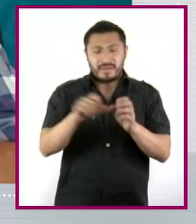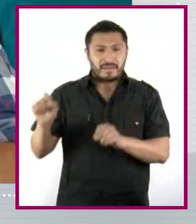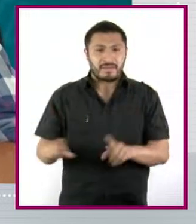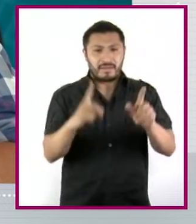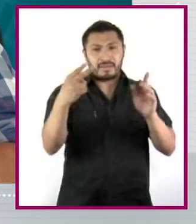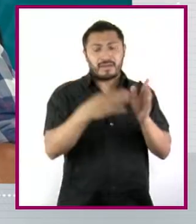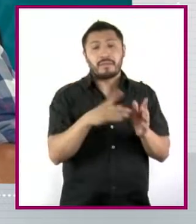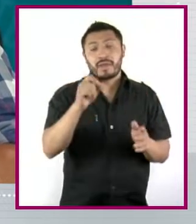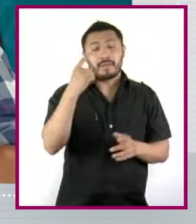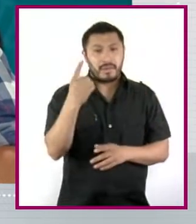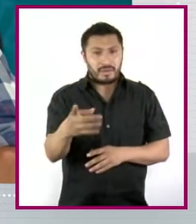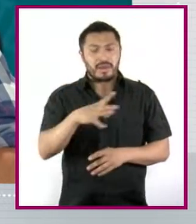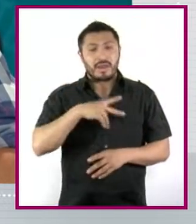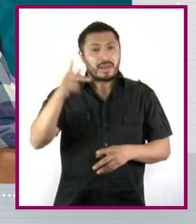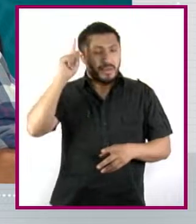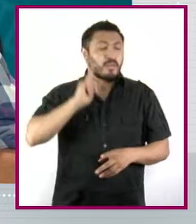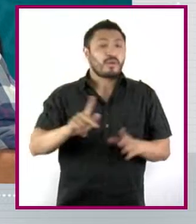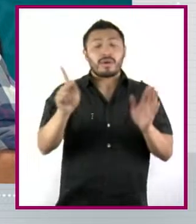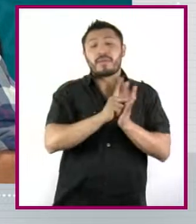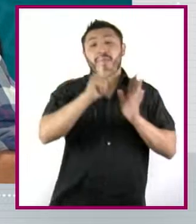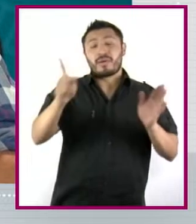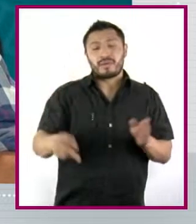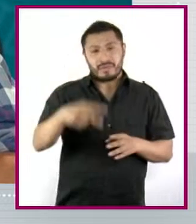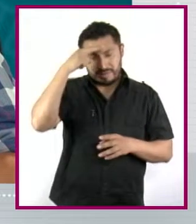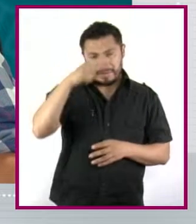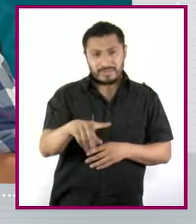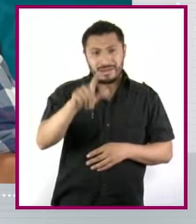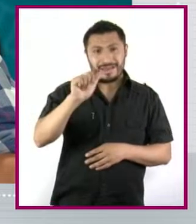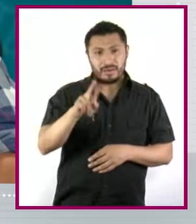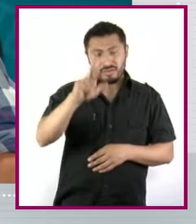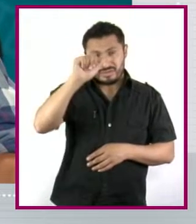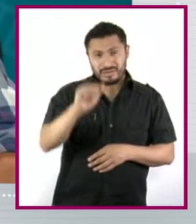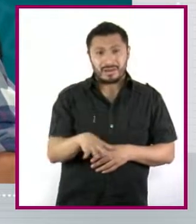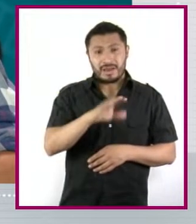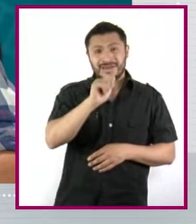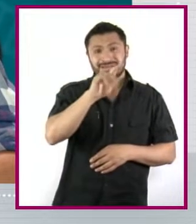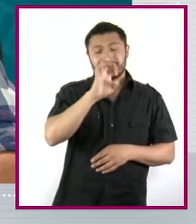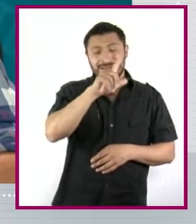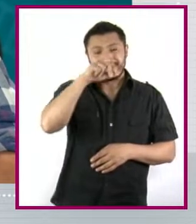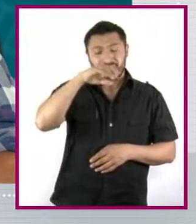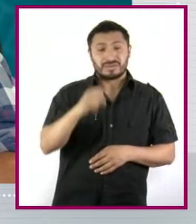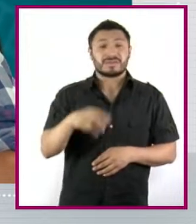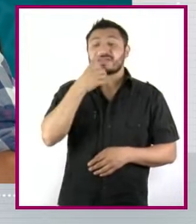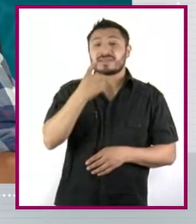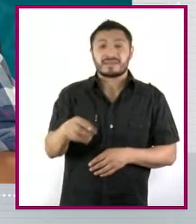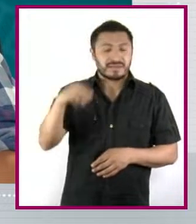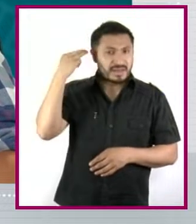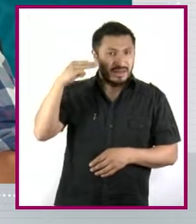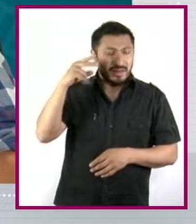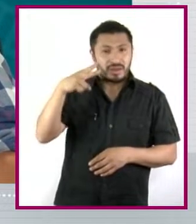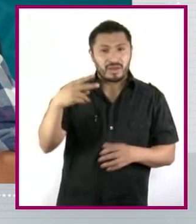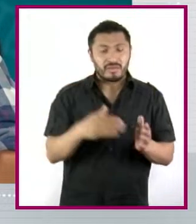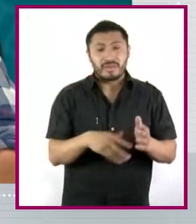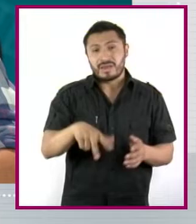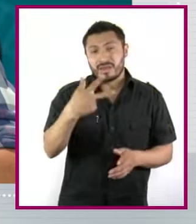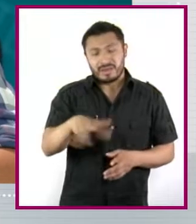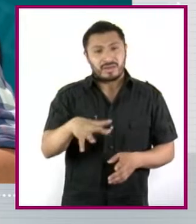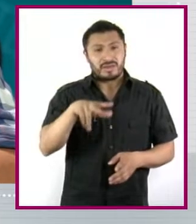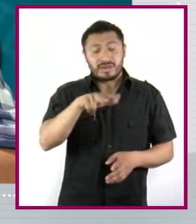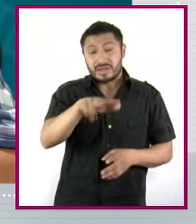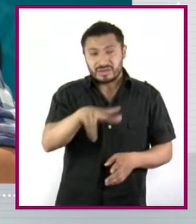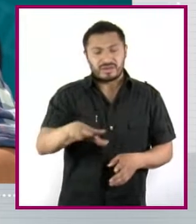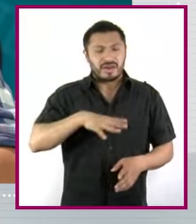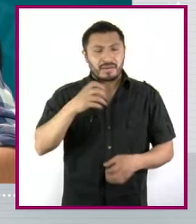en 2021, la periodista mexicana Laura Castellanos dijo que en 2018 en territorio michoacano constató que algunas de las